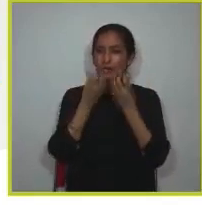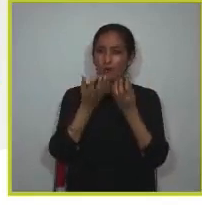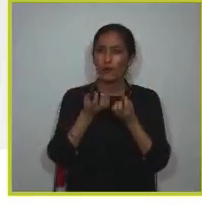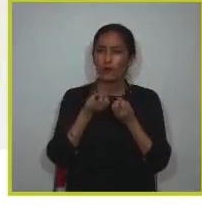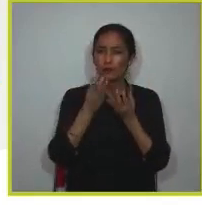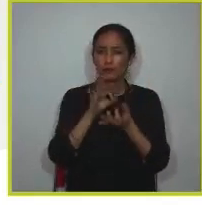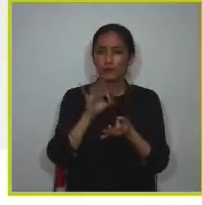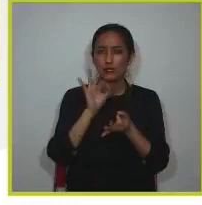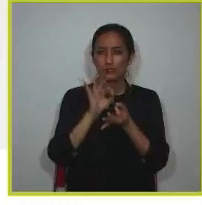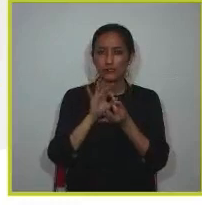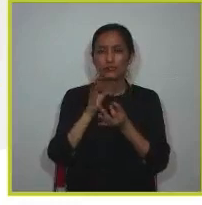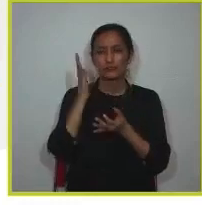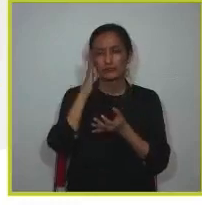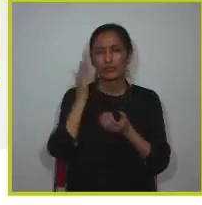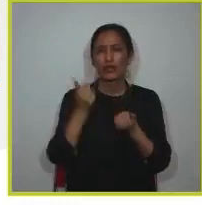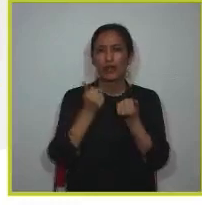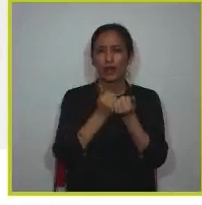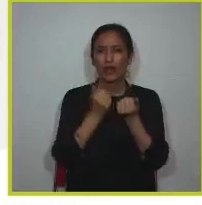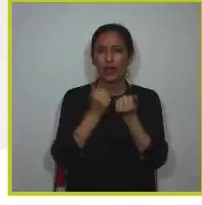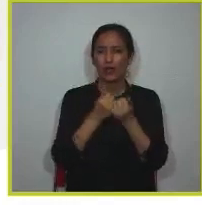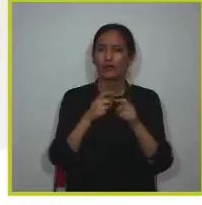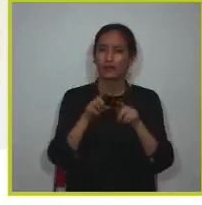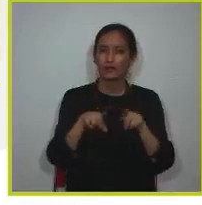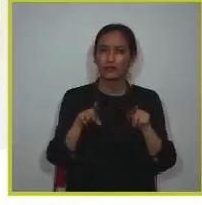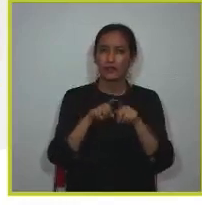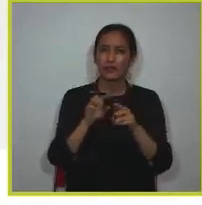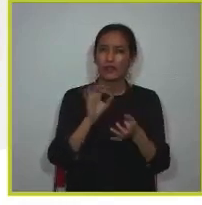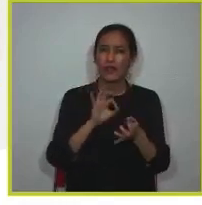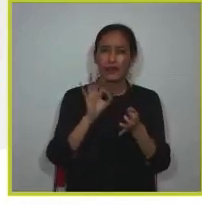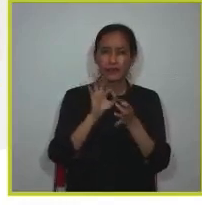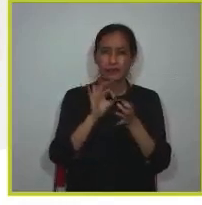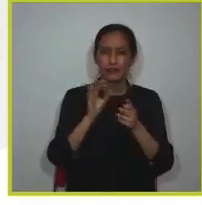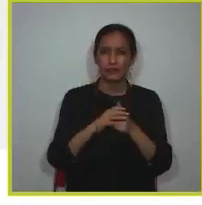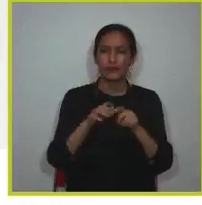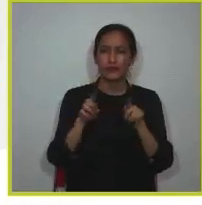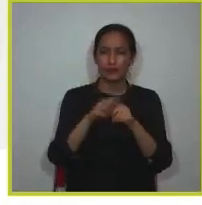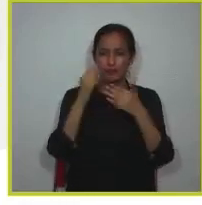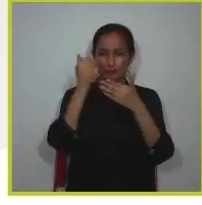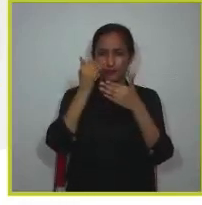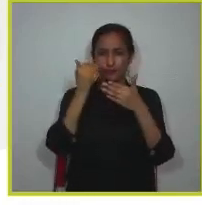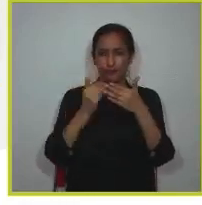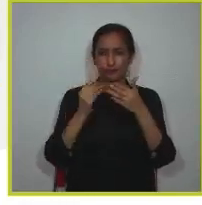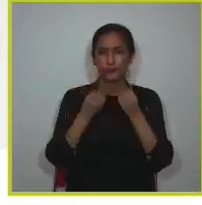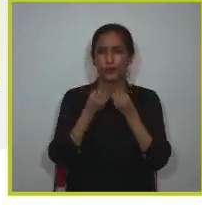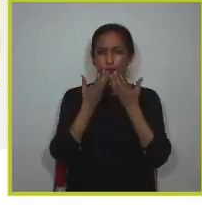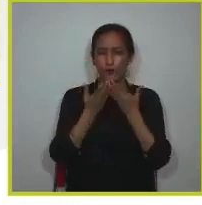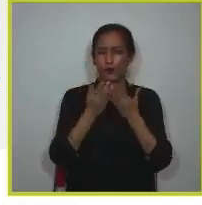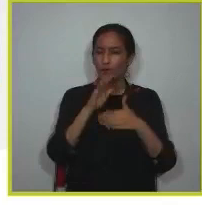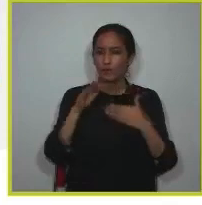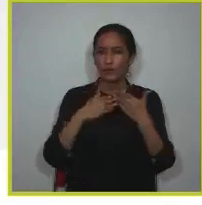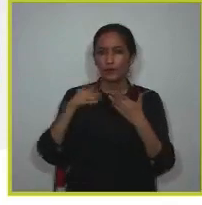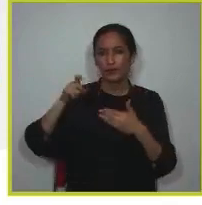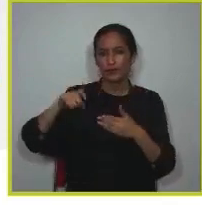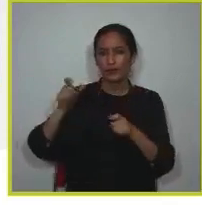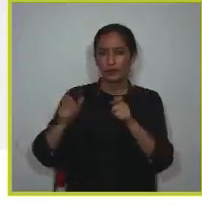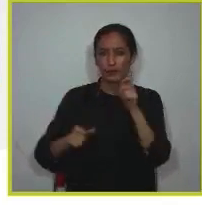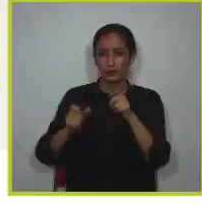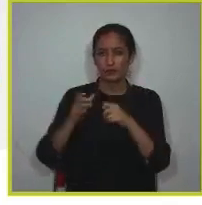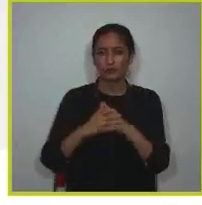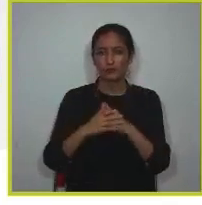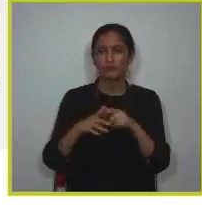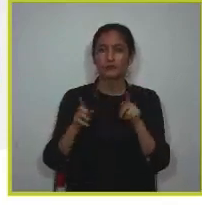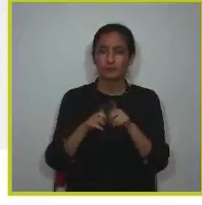información que contribuya un análisis técnico más parmoneralizado y más detallado en función a las necesidades de la población esto es